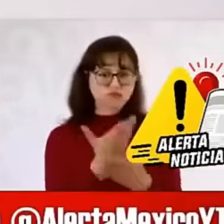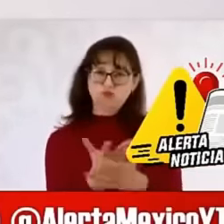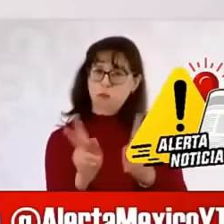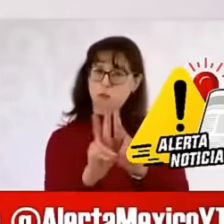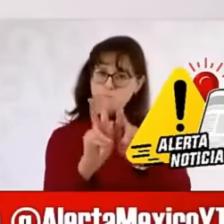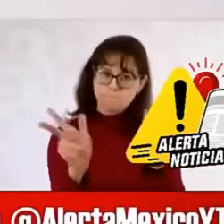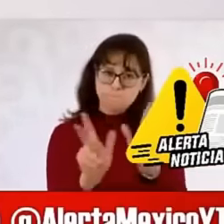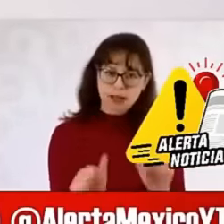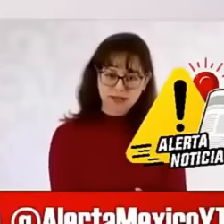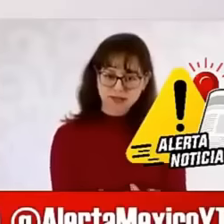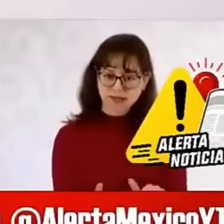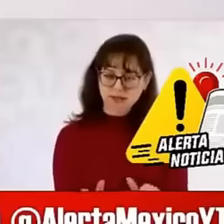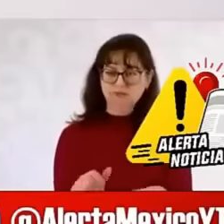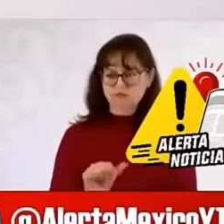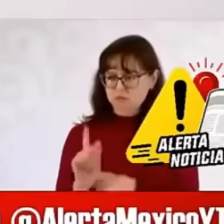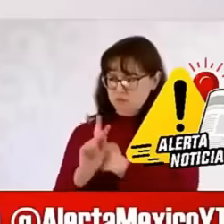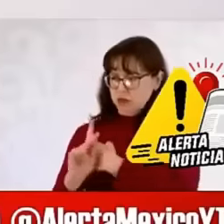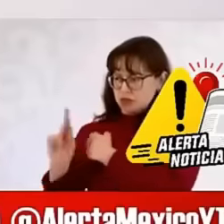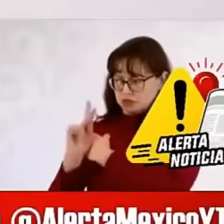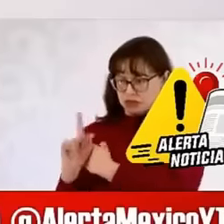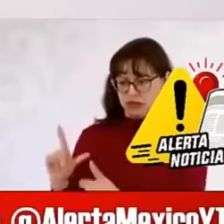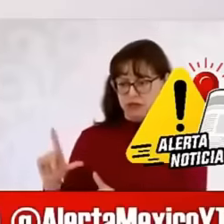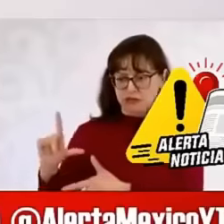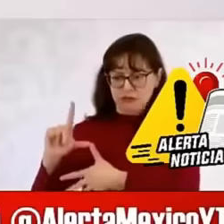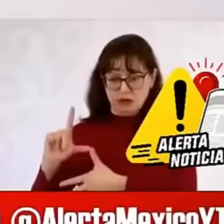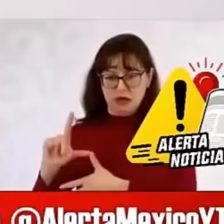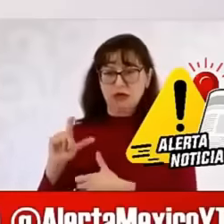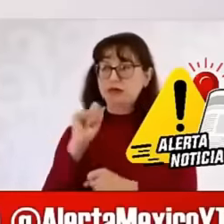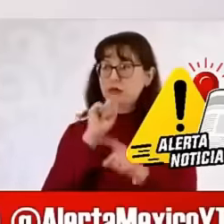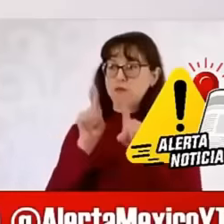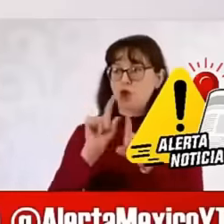pero también de otras regiones del mundo.